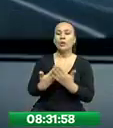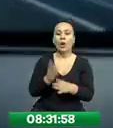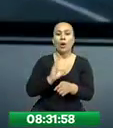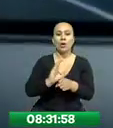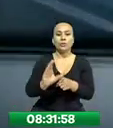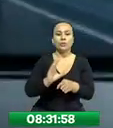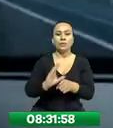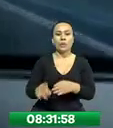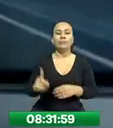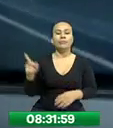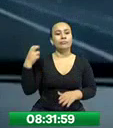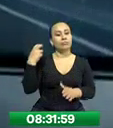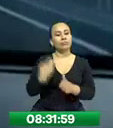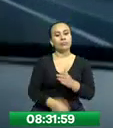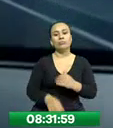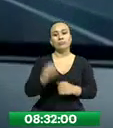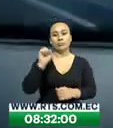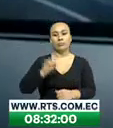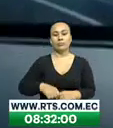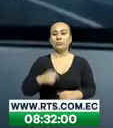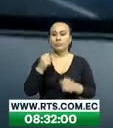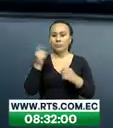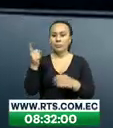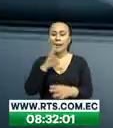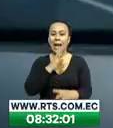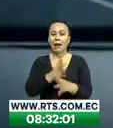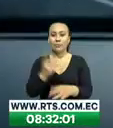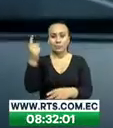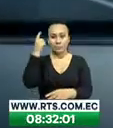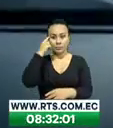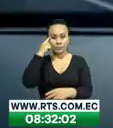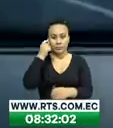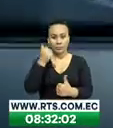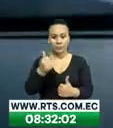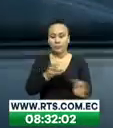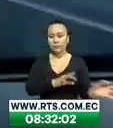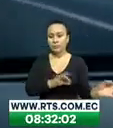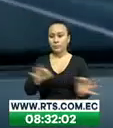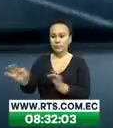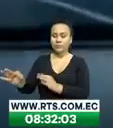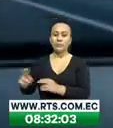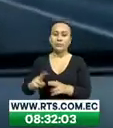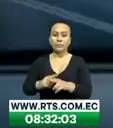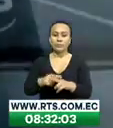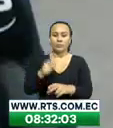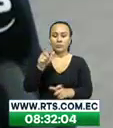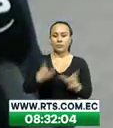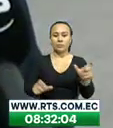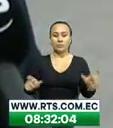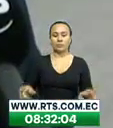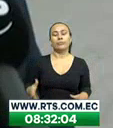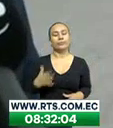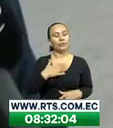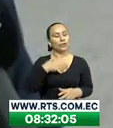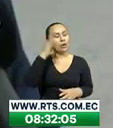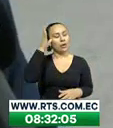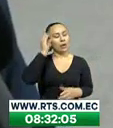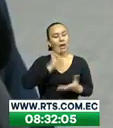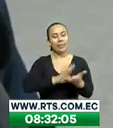Este tipo de sanciones permitirán despertar la concienciación a la hora de trasladar a los usuarios. Yo creo que